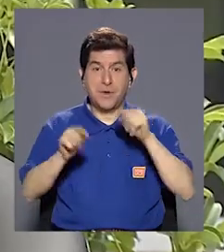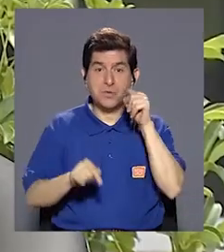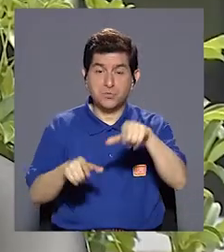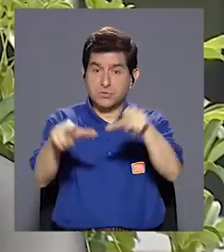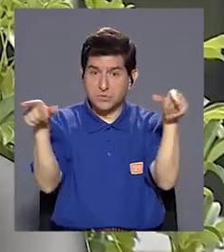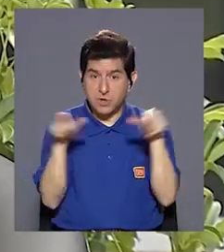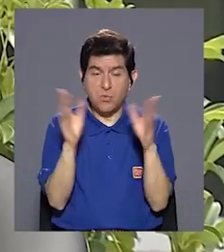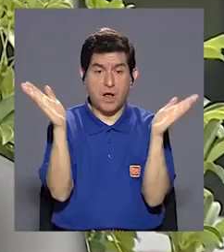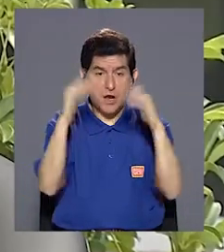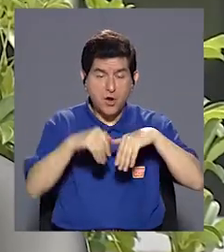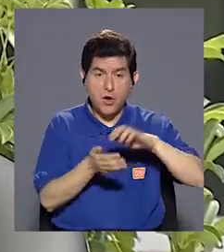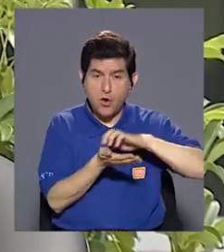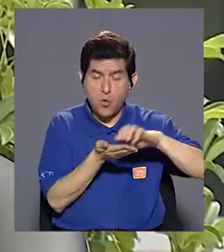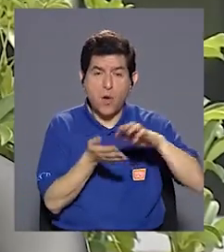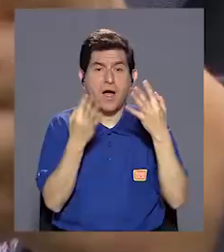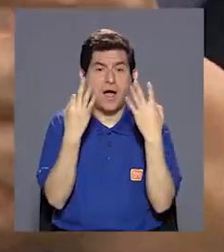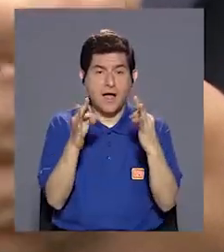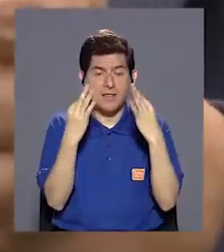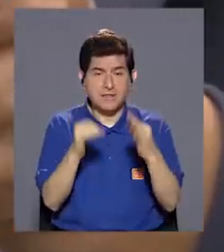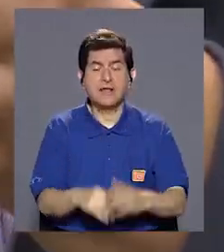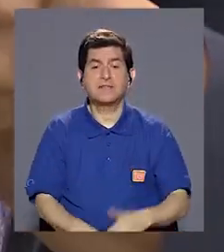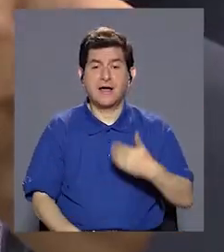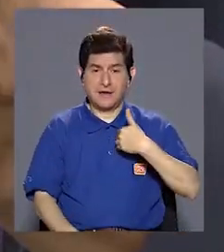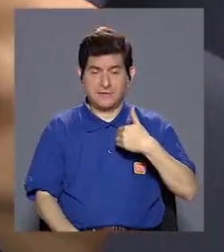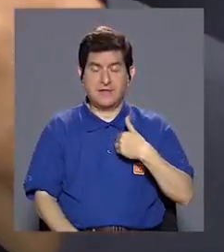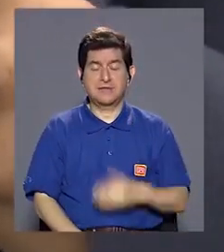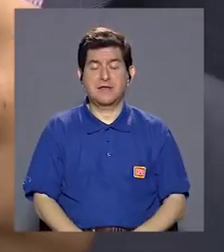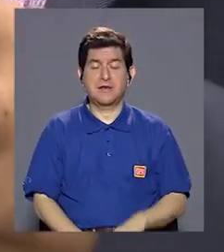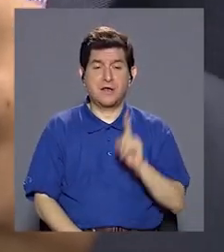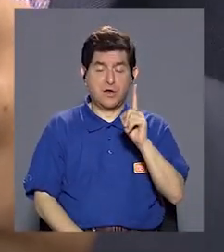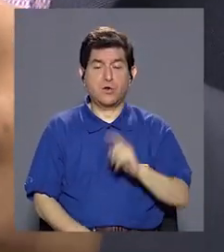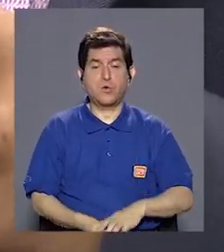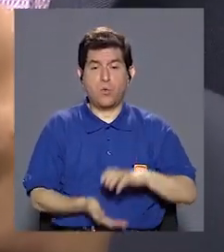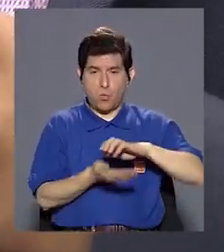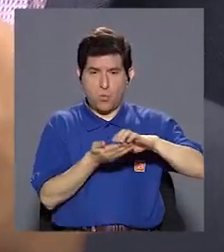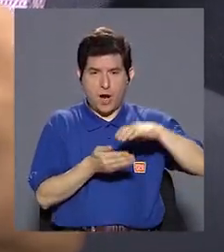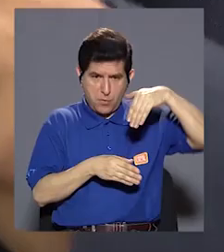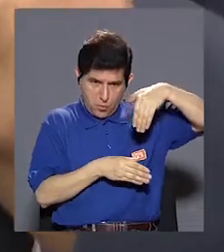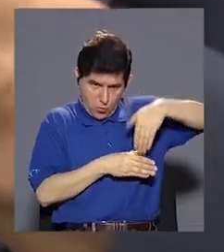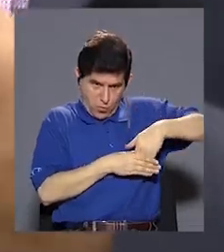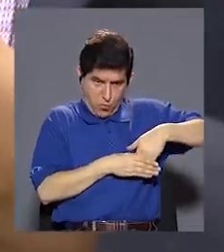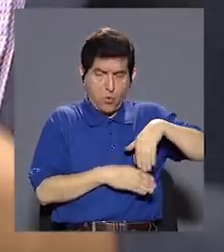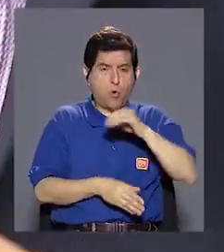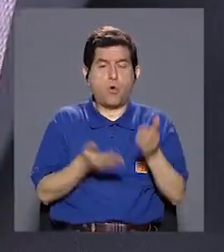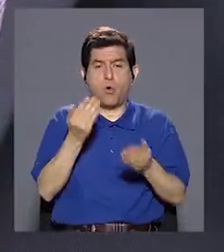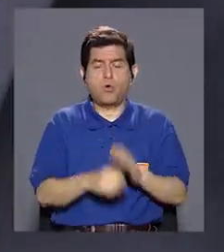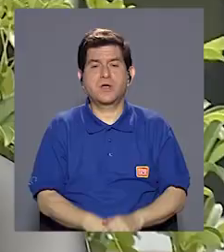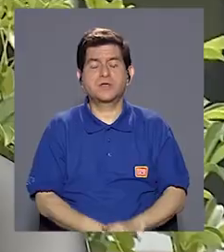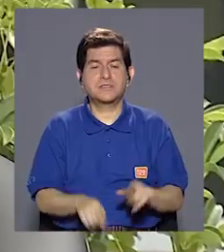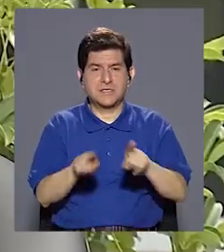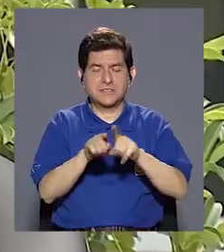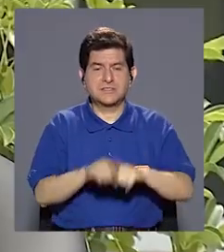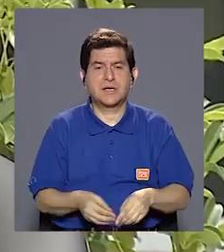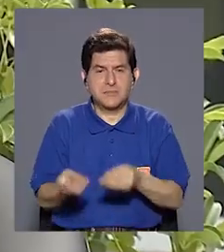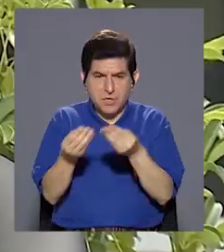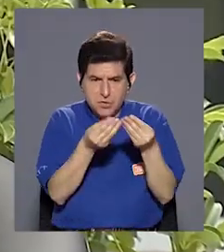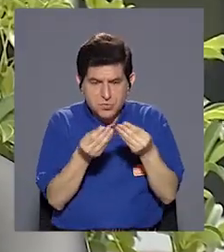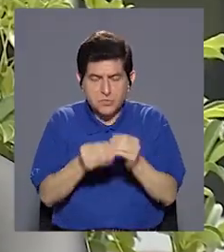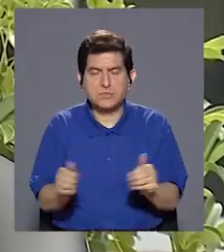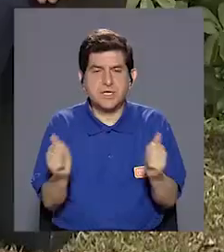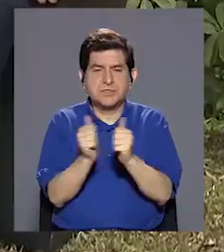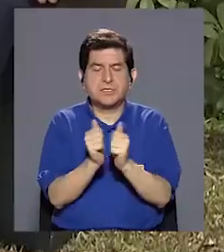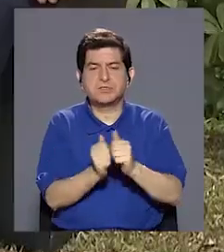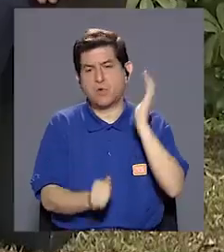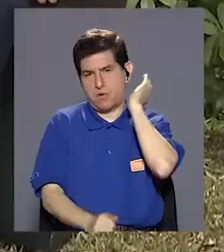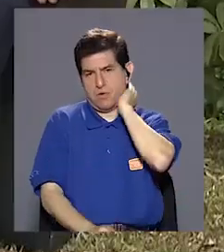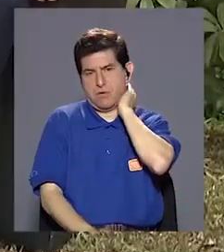importante, si usted llega a un lugar donde no hay jabón, tratar siempre de andar por lo menos un jaboncito, ¿verdad? Uno pequeñito, o por lo menos las soluciones con alcohol que me pueden